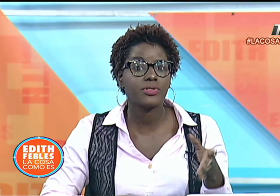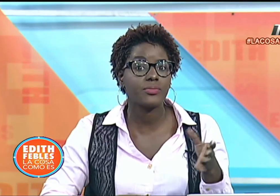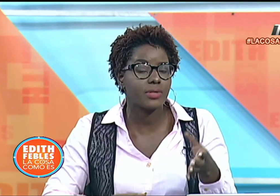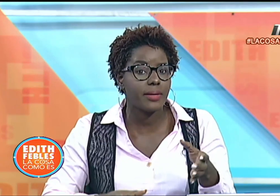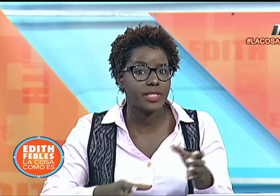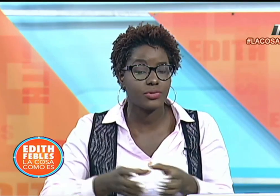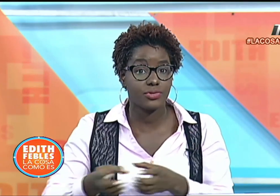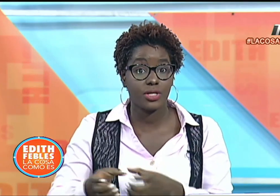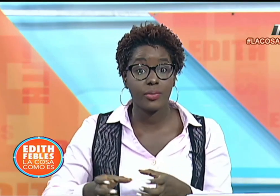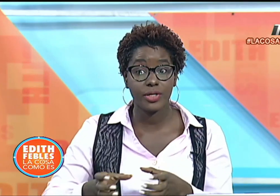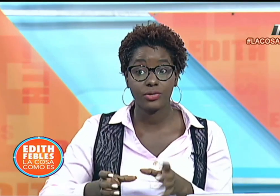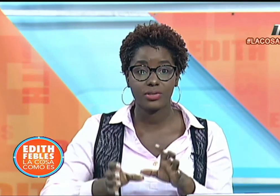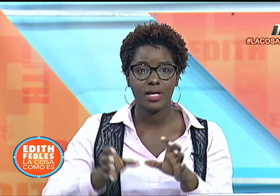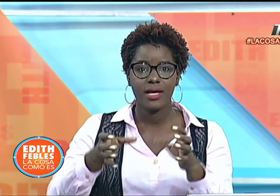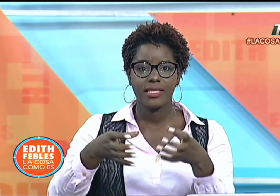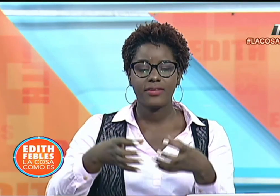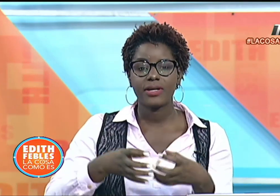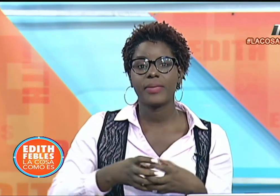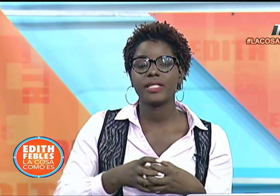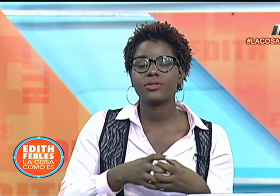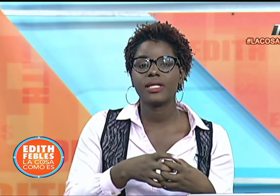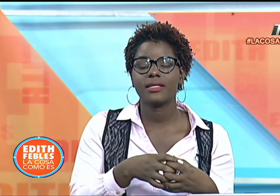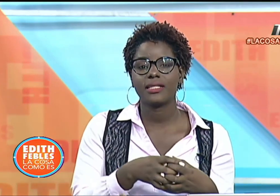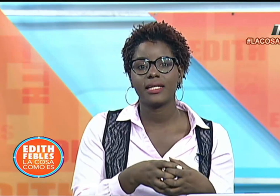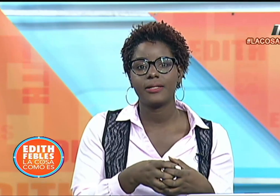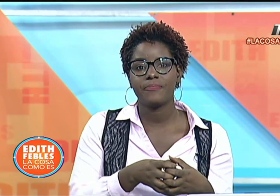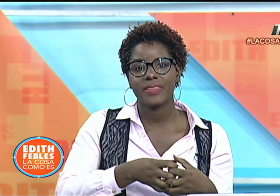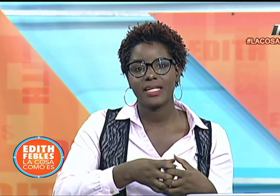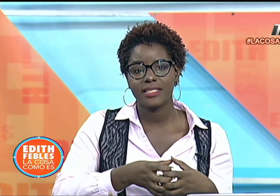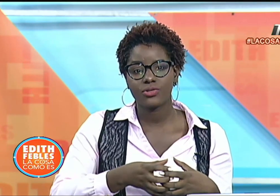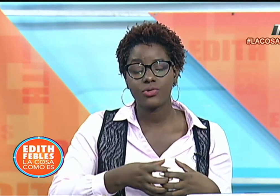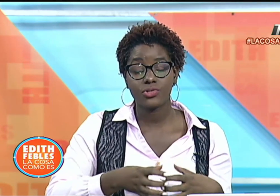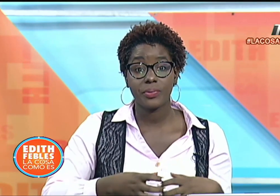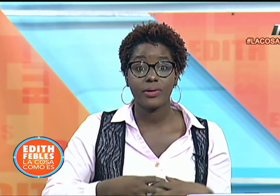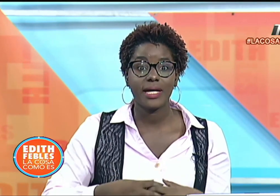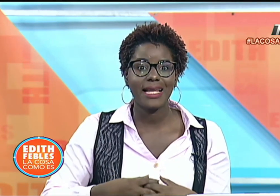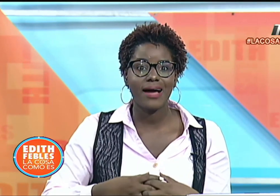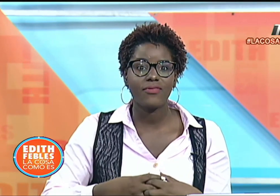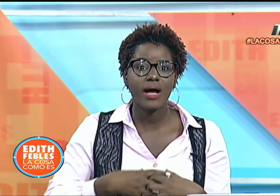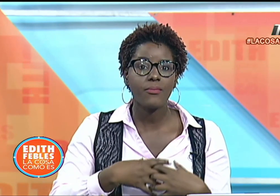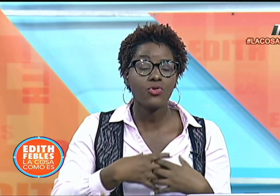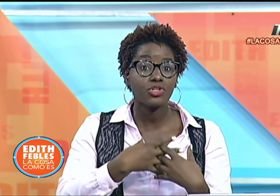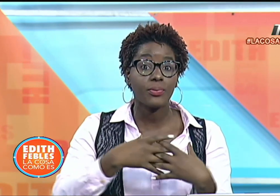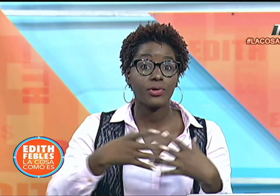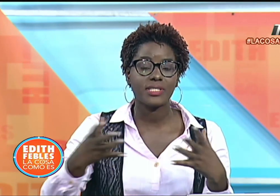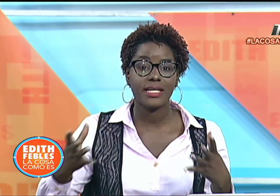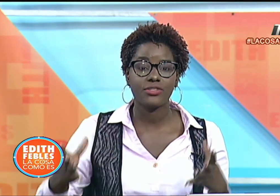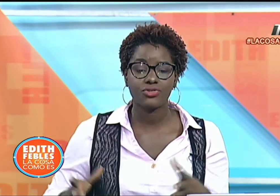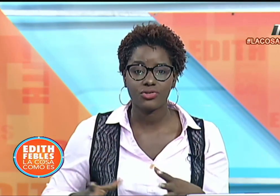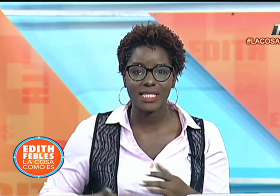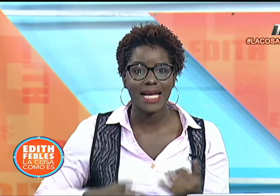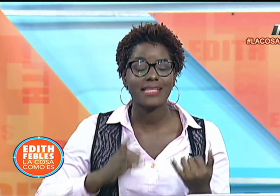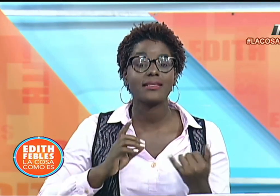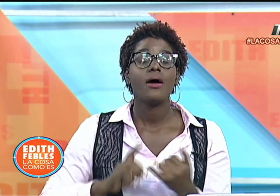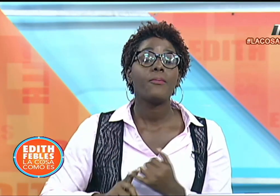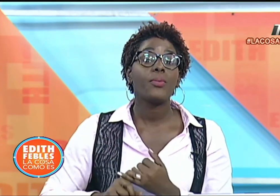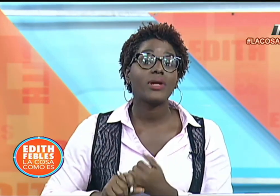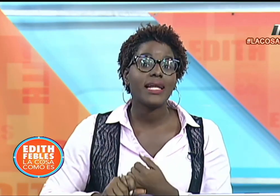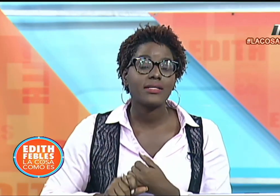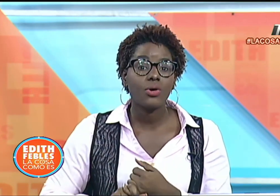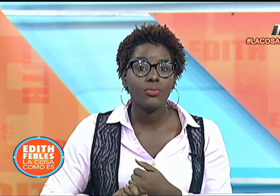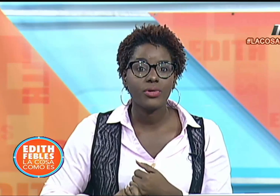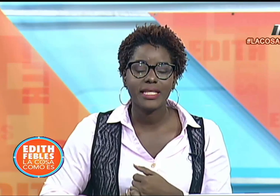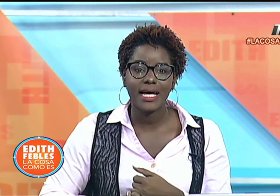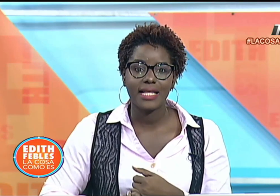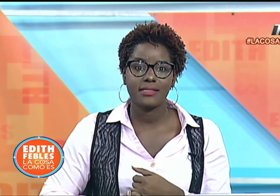le pusimos solamente unos 5 minutos de fragmento del discurso, pero él aboga mucho por los derechos sociales, por